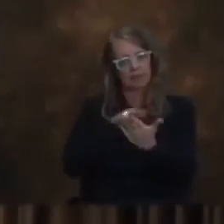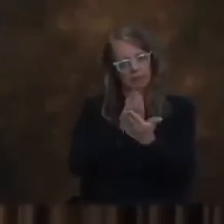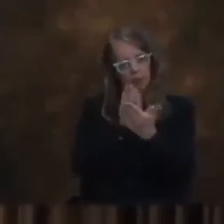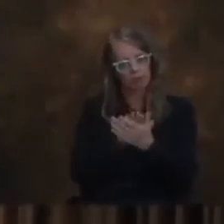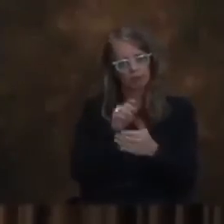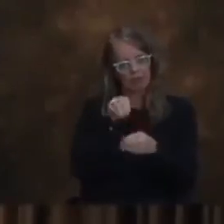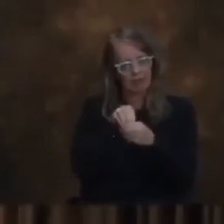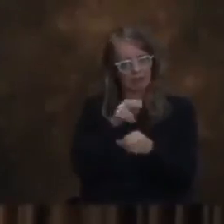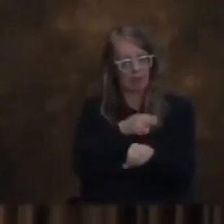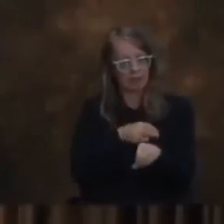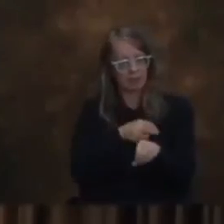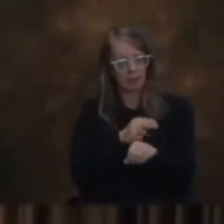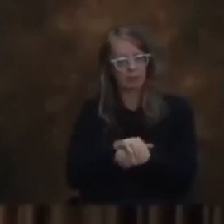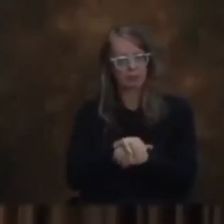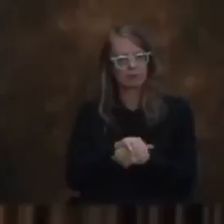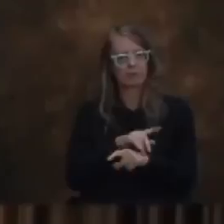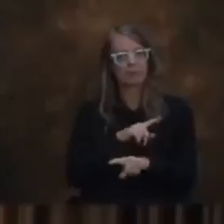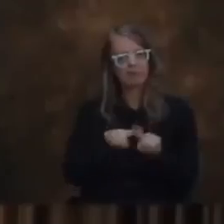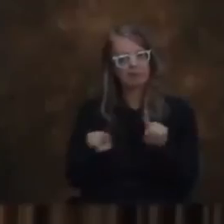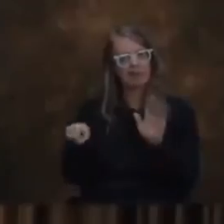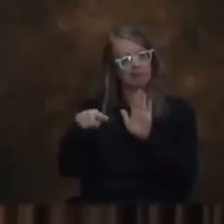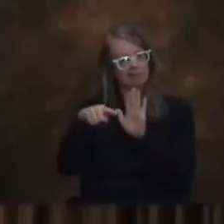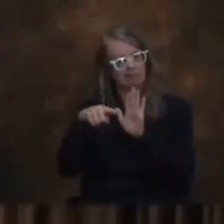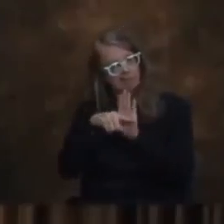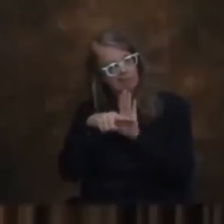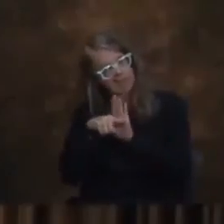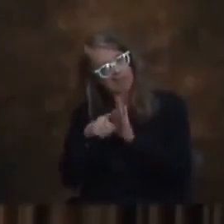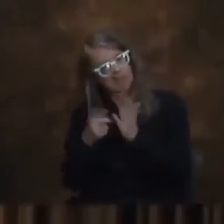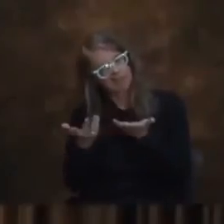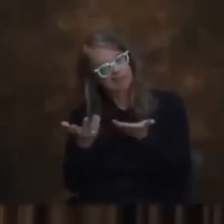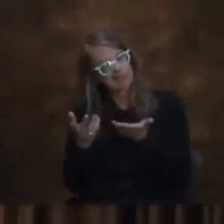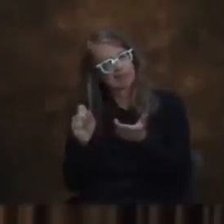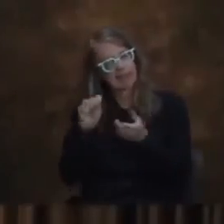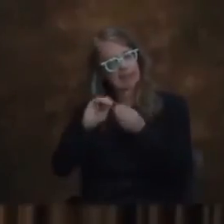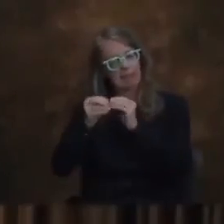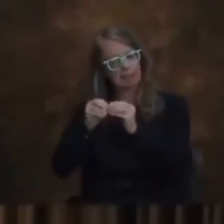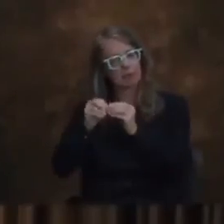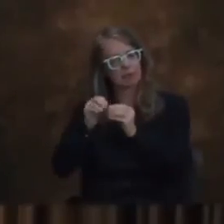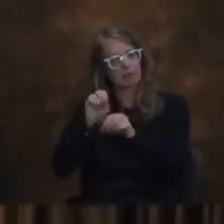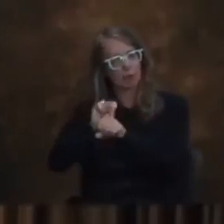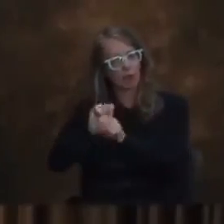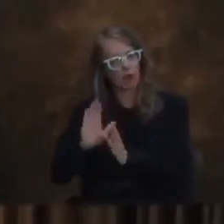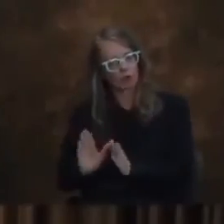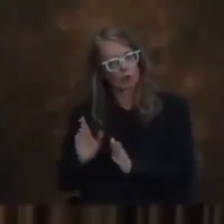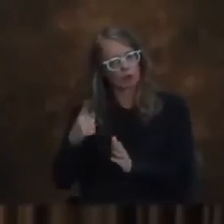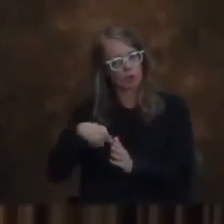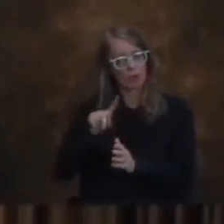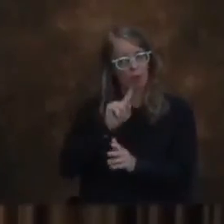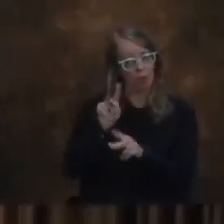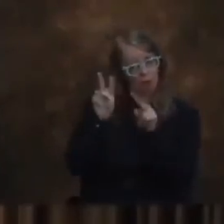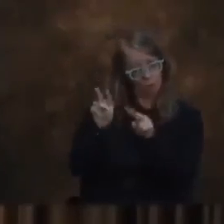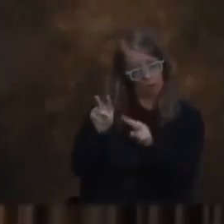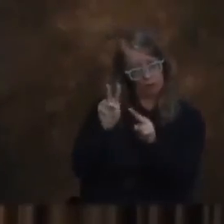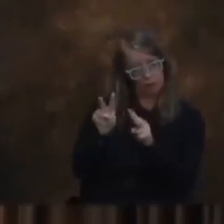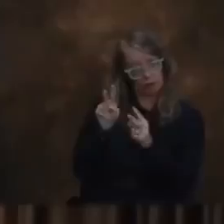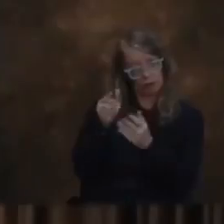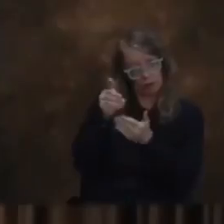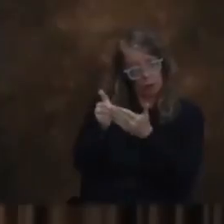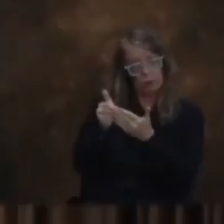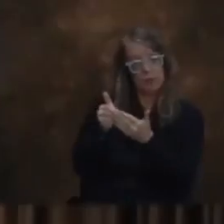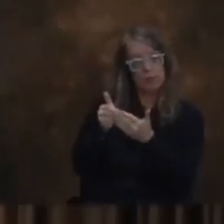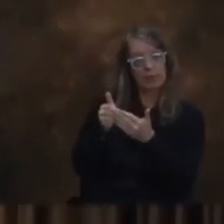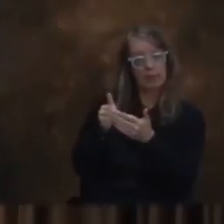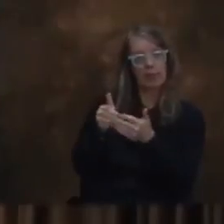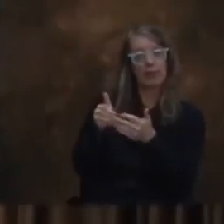tenemos dificultades es que estamos viendo y que en comunidades similares a las